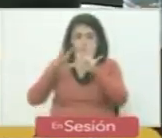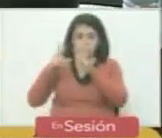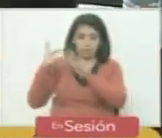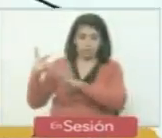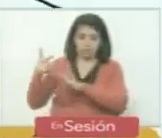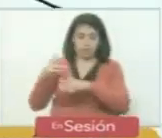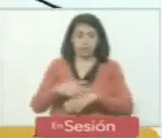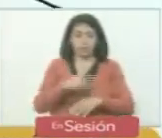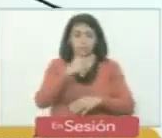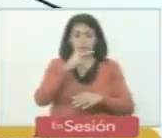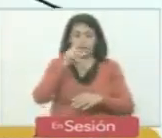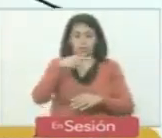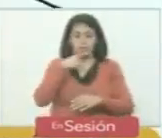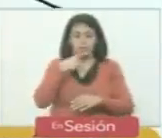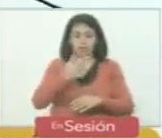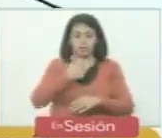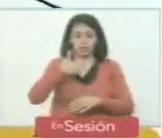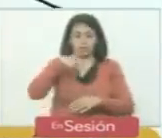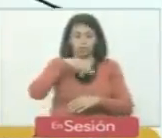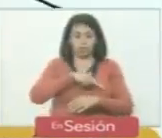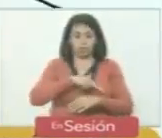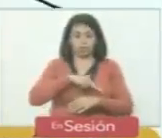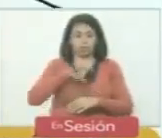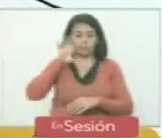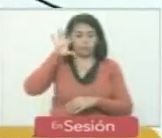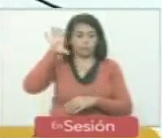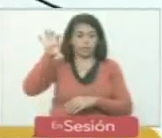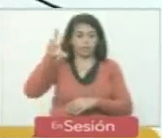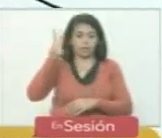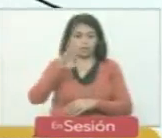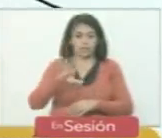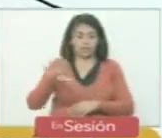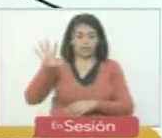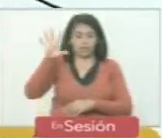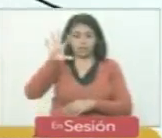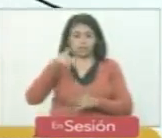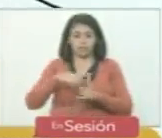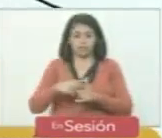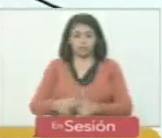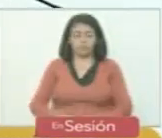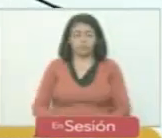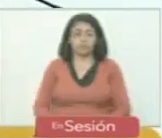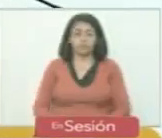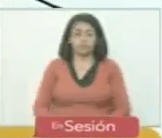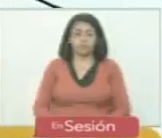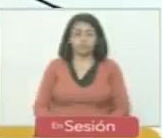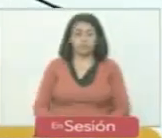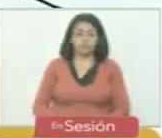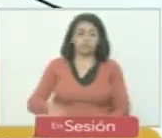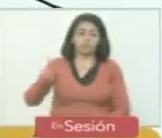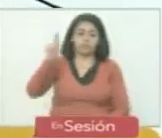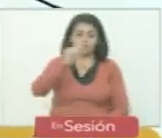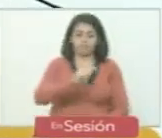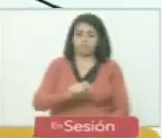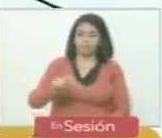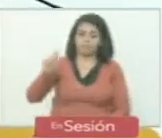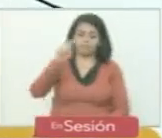2017, donde a nuestra patria venezolana, bueno, meses de